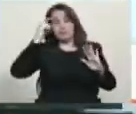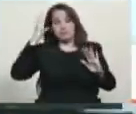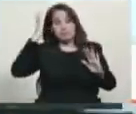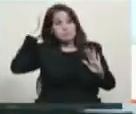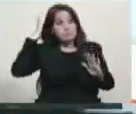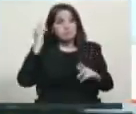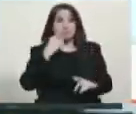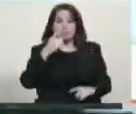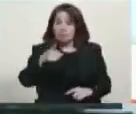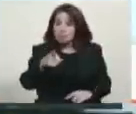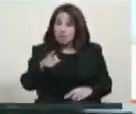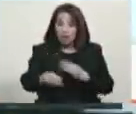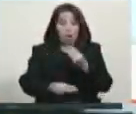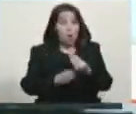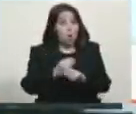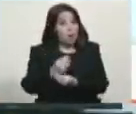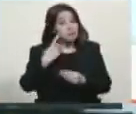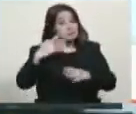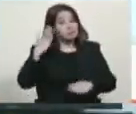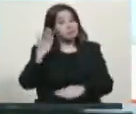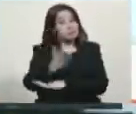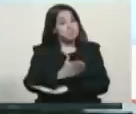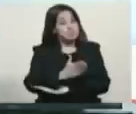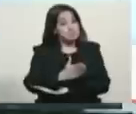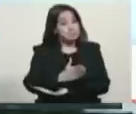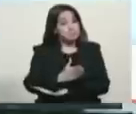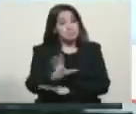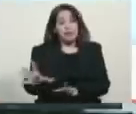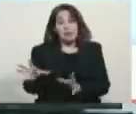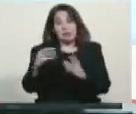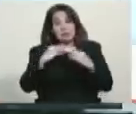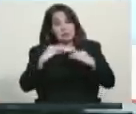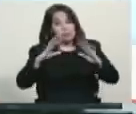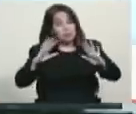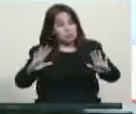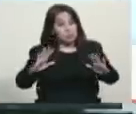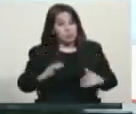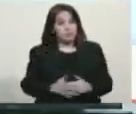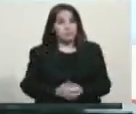inscribe, aténgase a las consecuencias y a las sanciones.